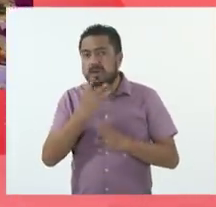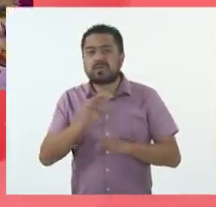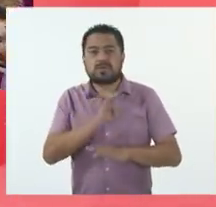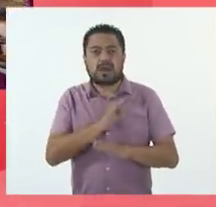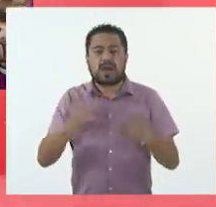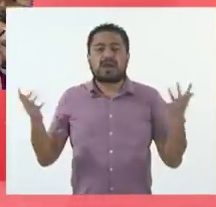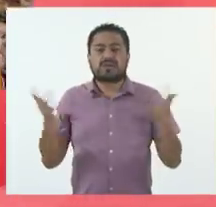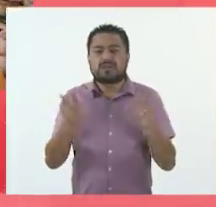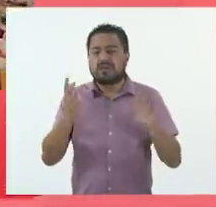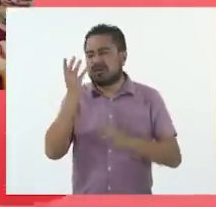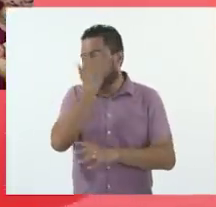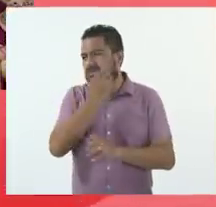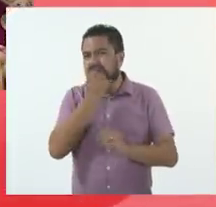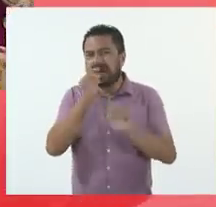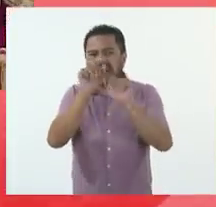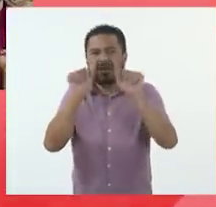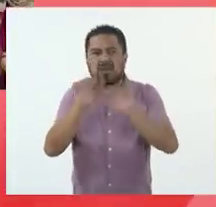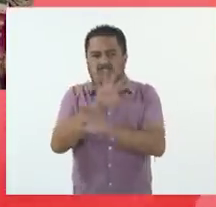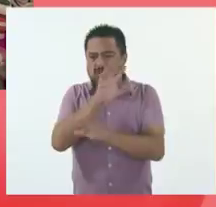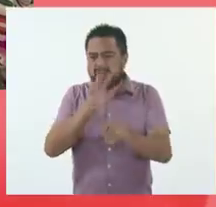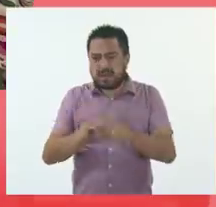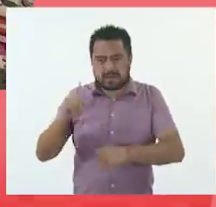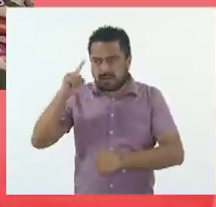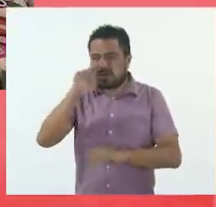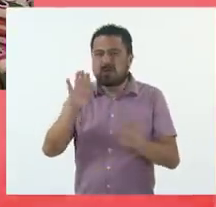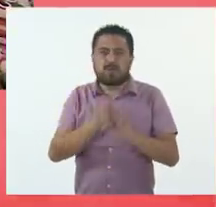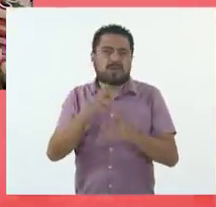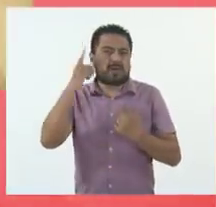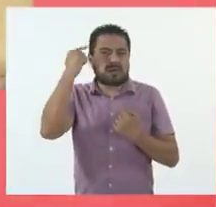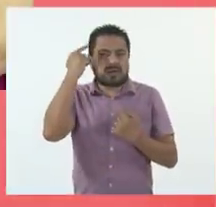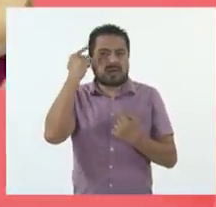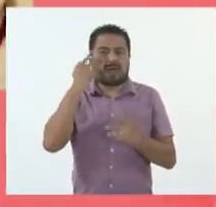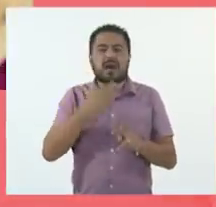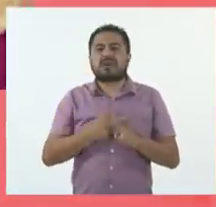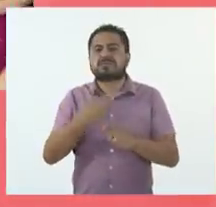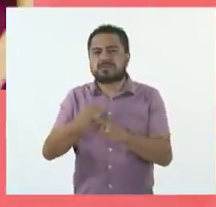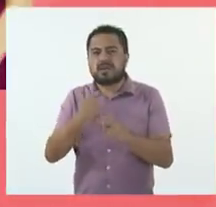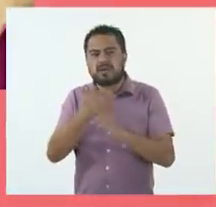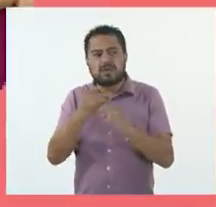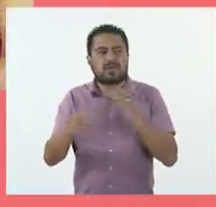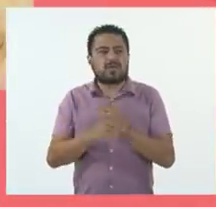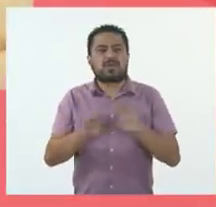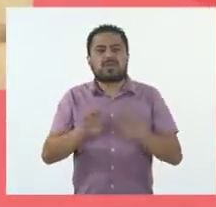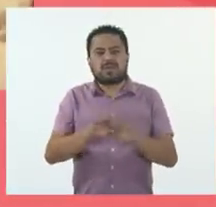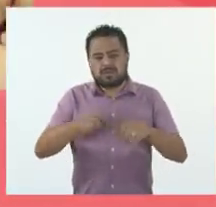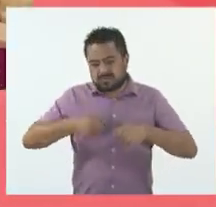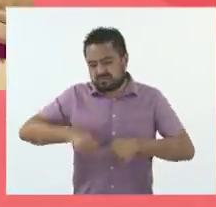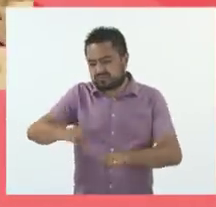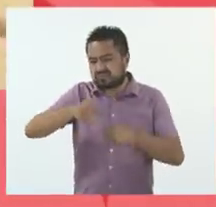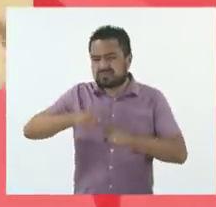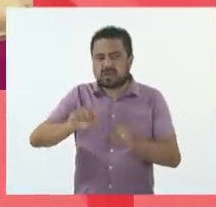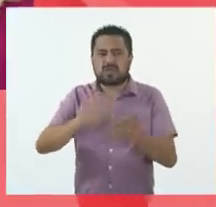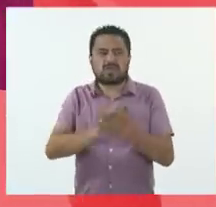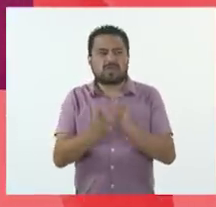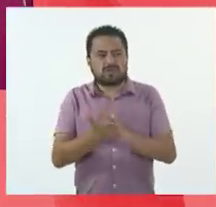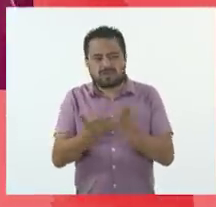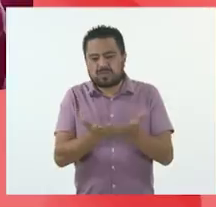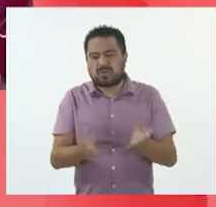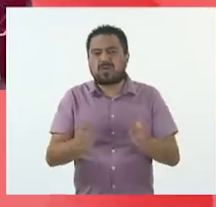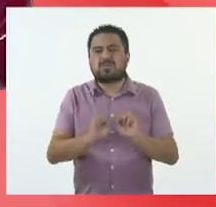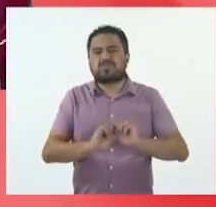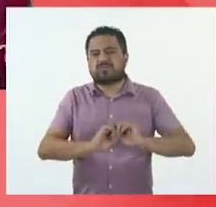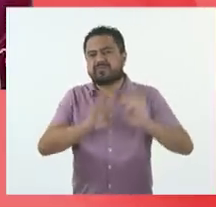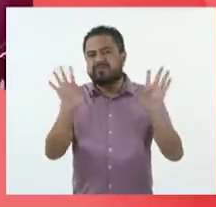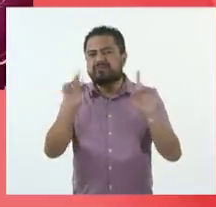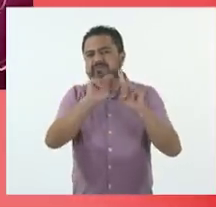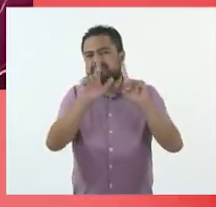desde hermosas artesanías complejas como las muñecas hasta objetos utilitarios como los cepillos, como los tortilleros, las plumas. Es